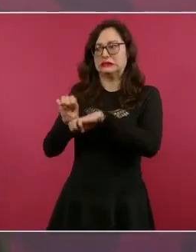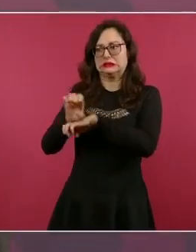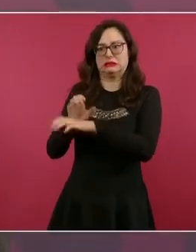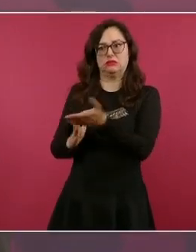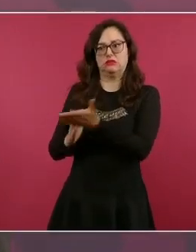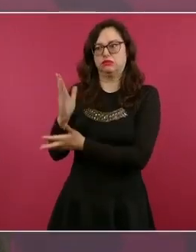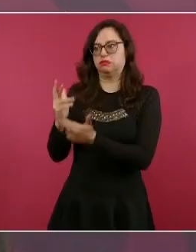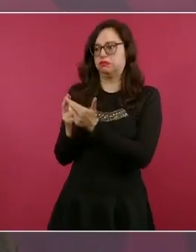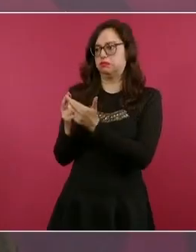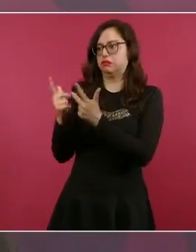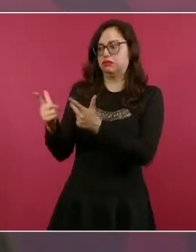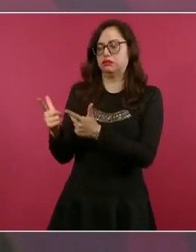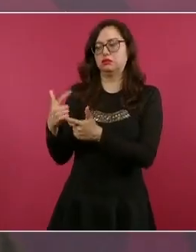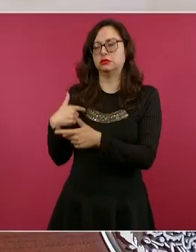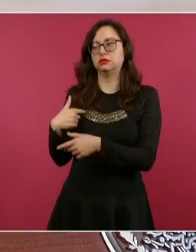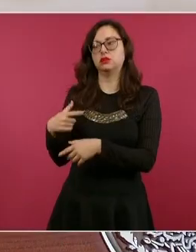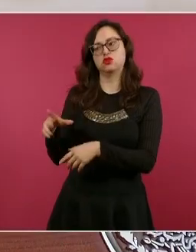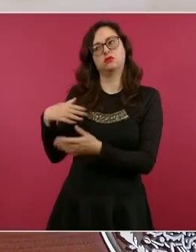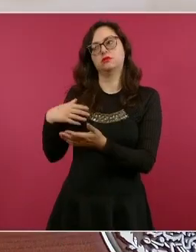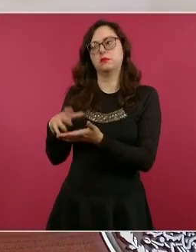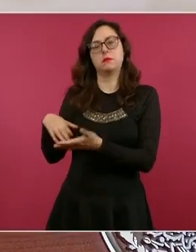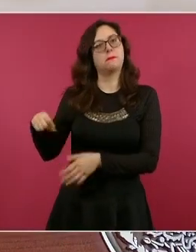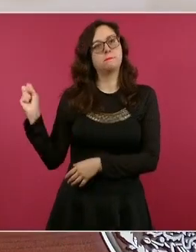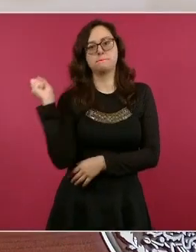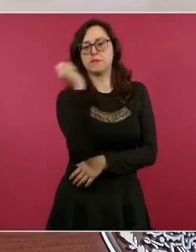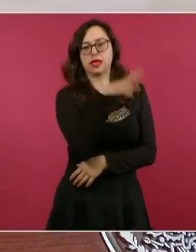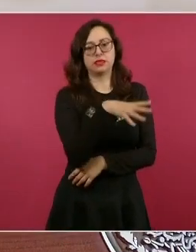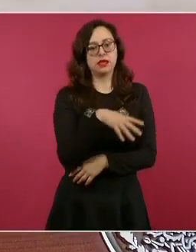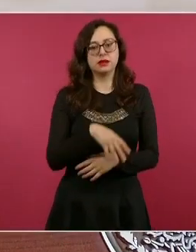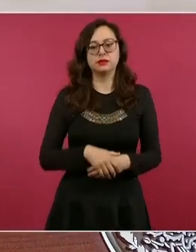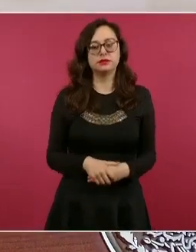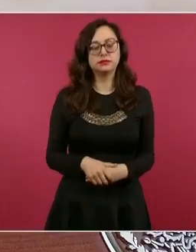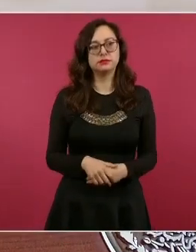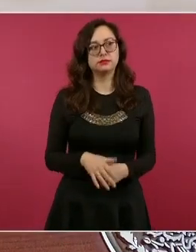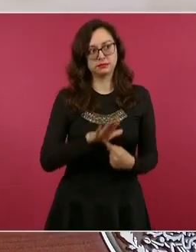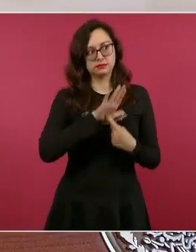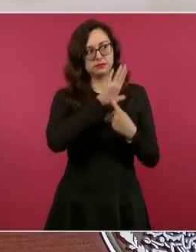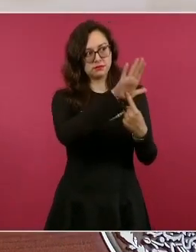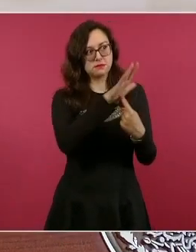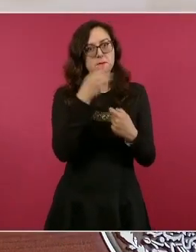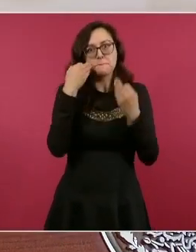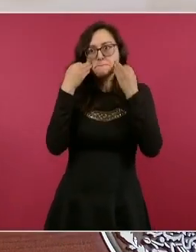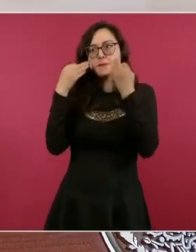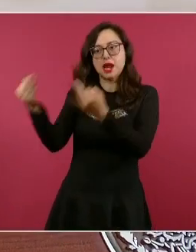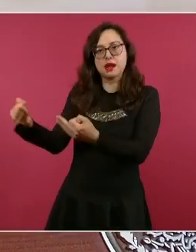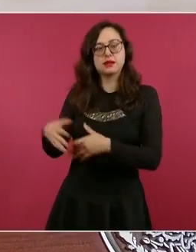inicial del gobierno de Estados Unidos, ambigua,